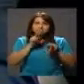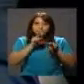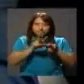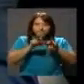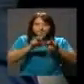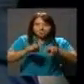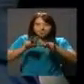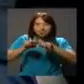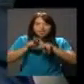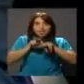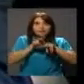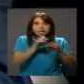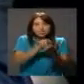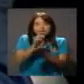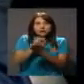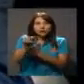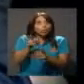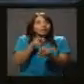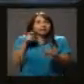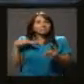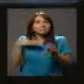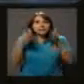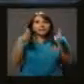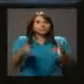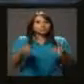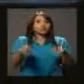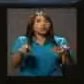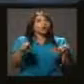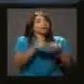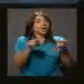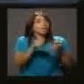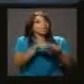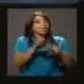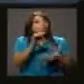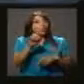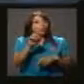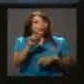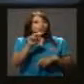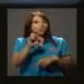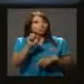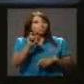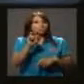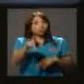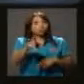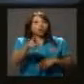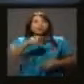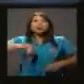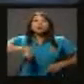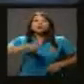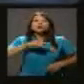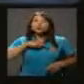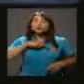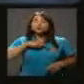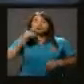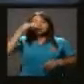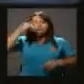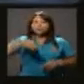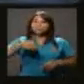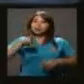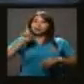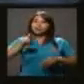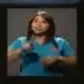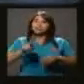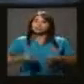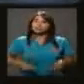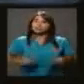hasta de ahí para abajo este conesup nosotros somos de la tesis que hay que invertir en capacitación a los docentes